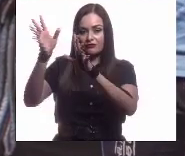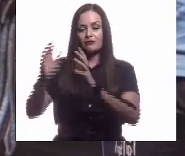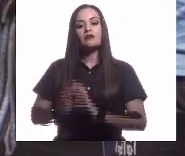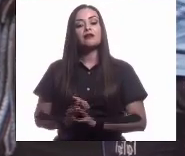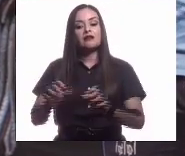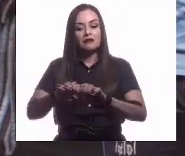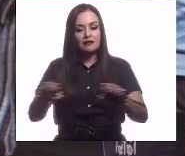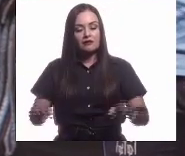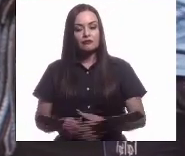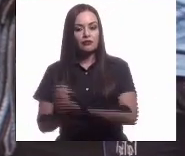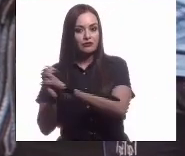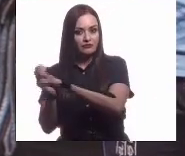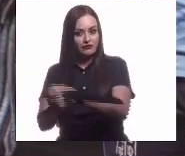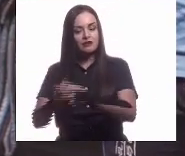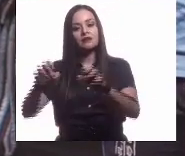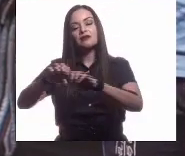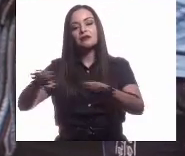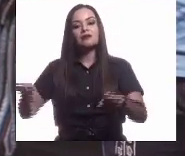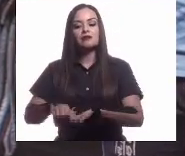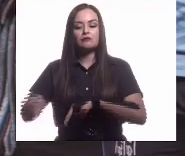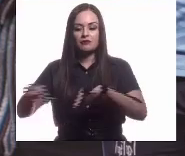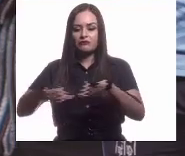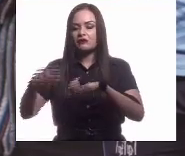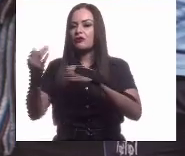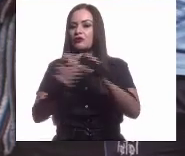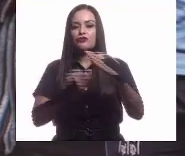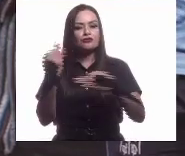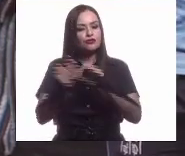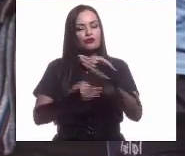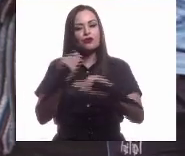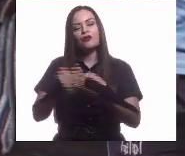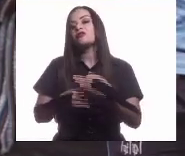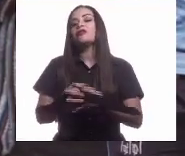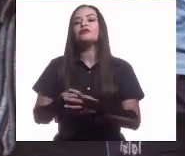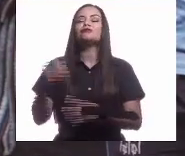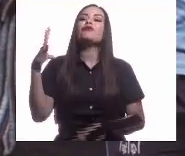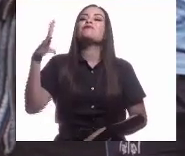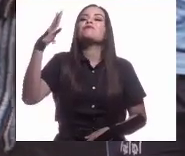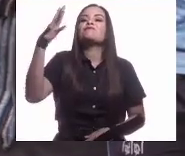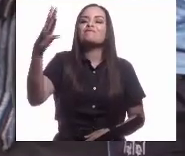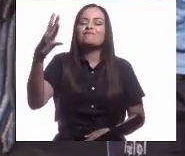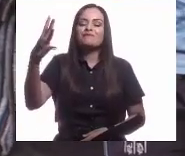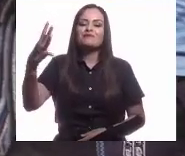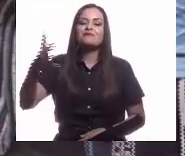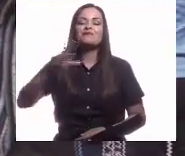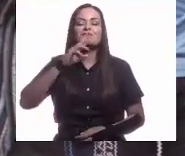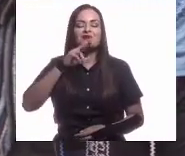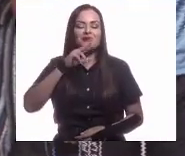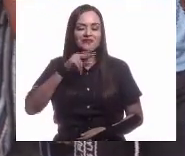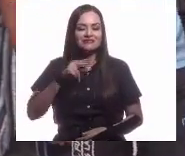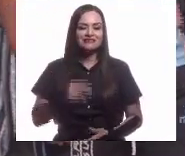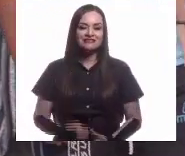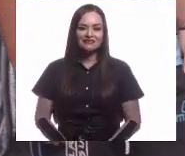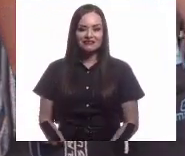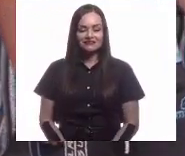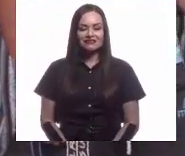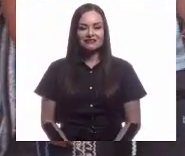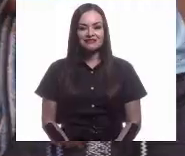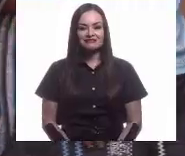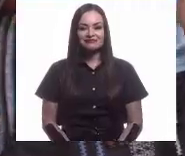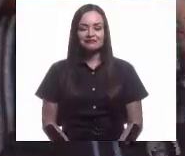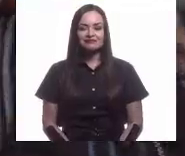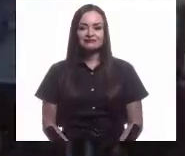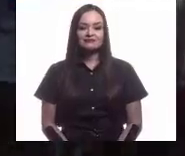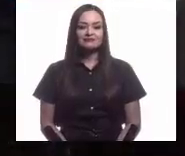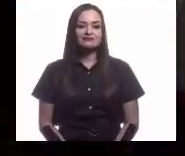marinos, con ellos, todos estamos viviendo un mejor futuro. Muchas gracias. Los invito a que se queden, 2 por acá y 1